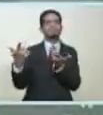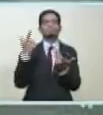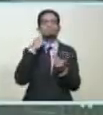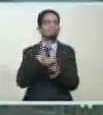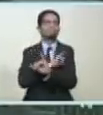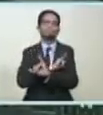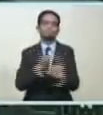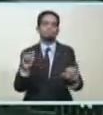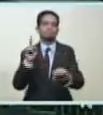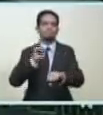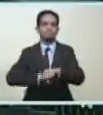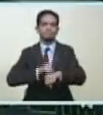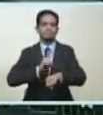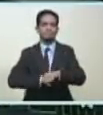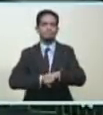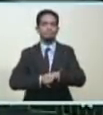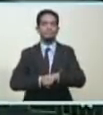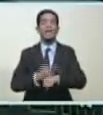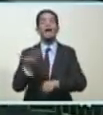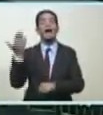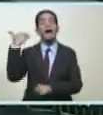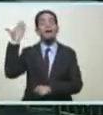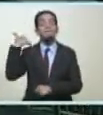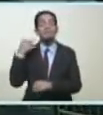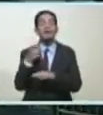Porque haya gobiernos serviles.